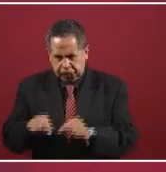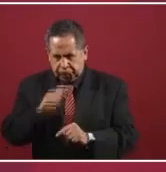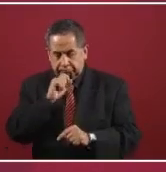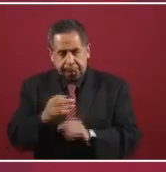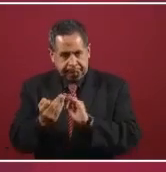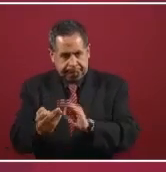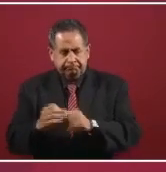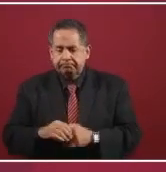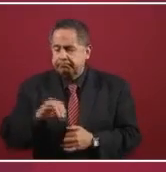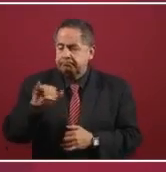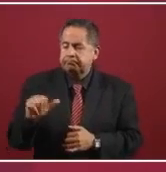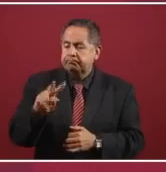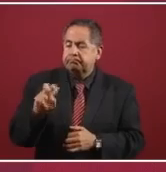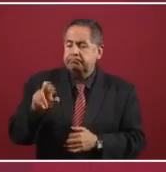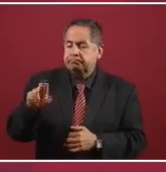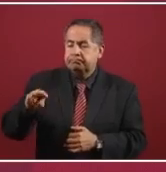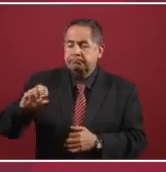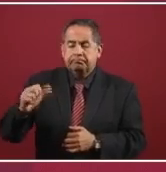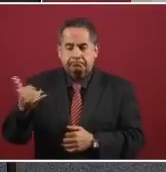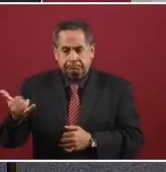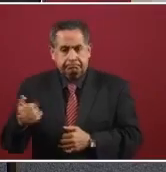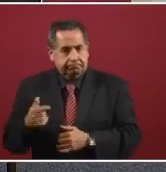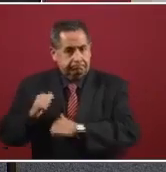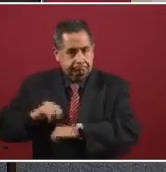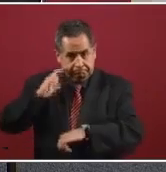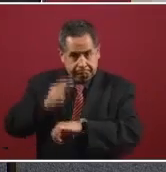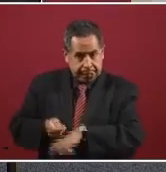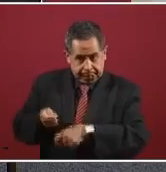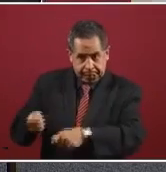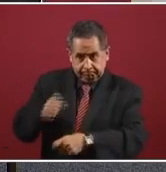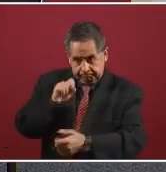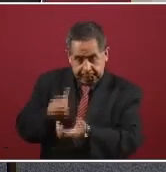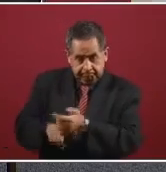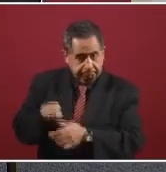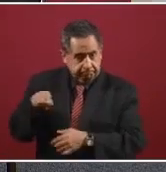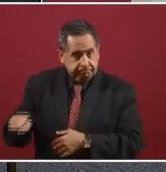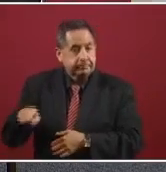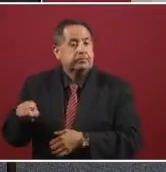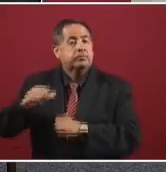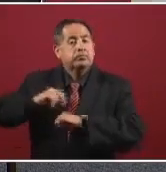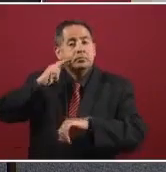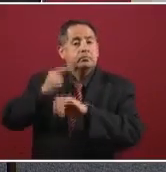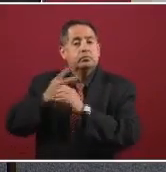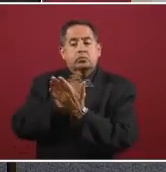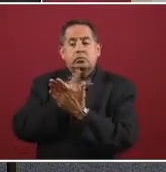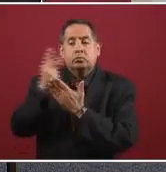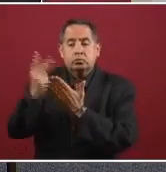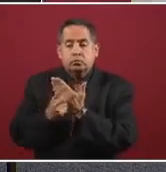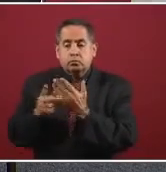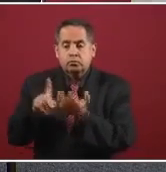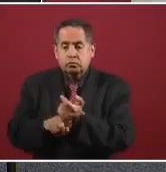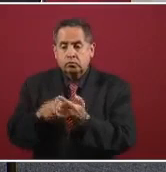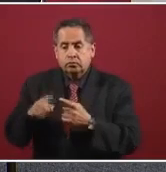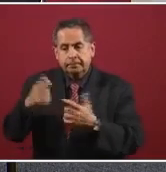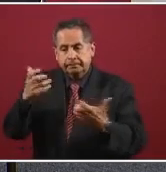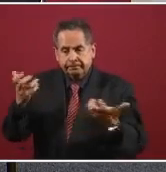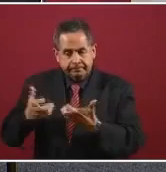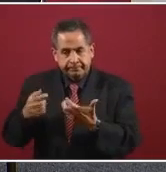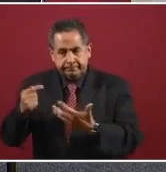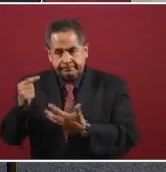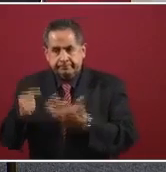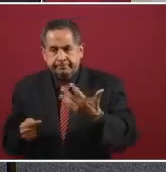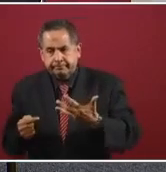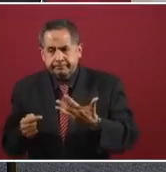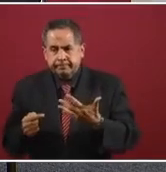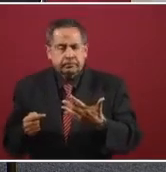Javier May, que tiene a su cargo todo el programa de creación